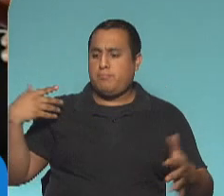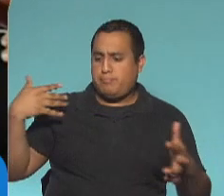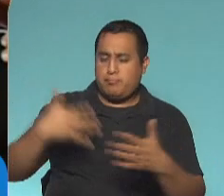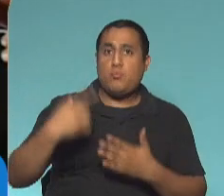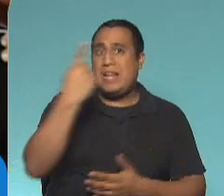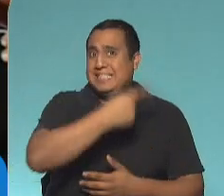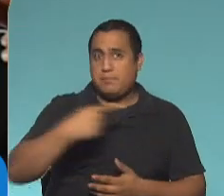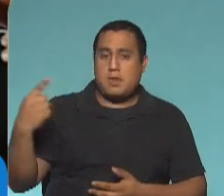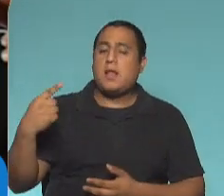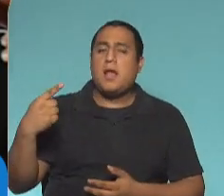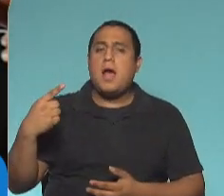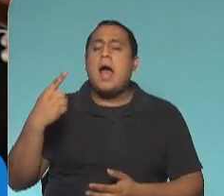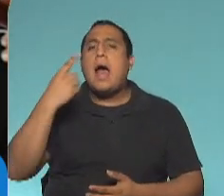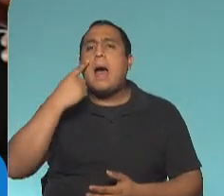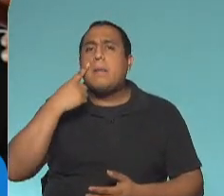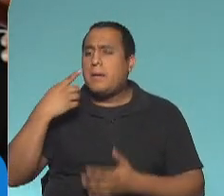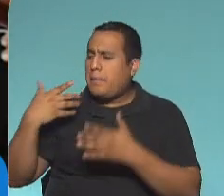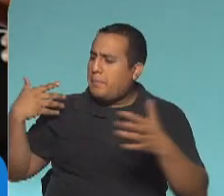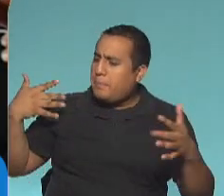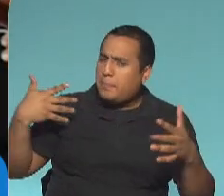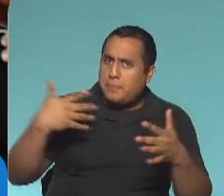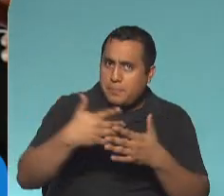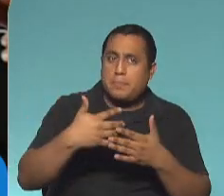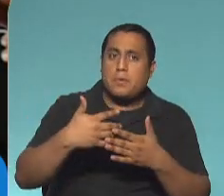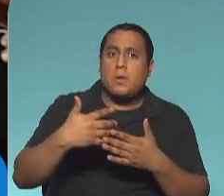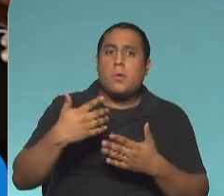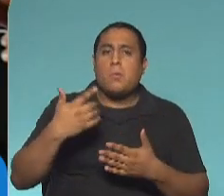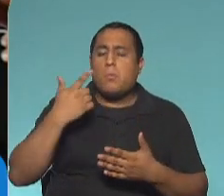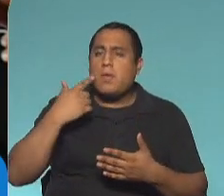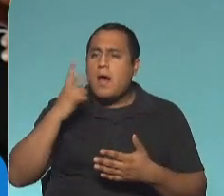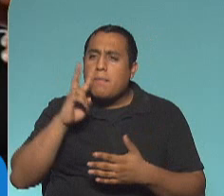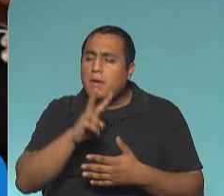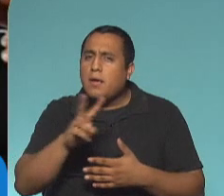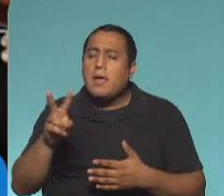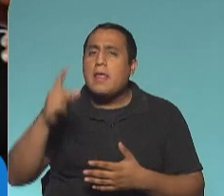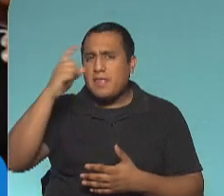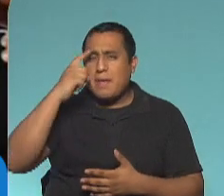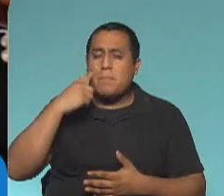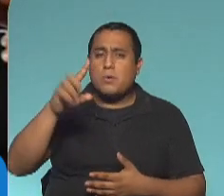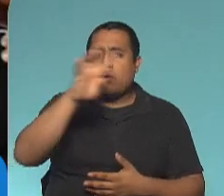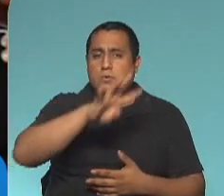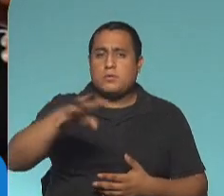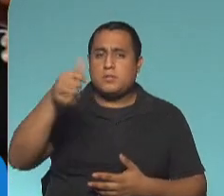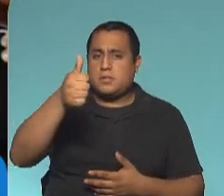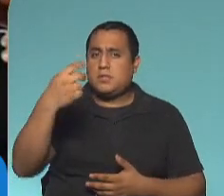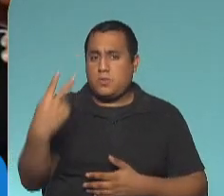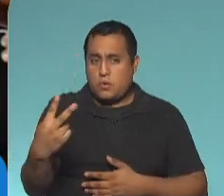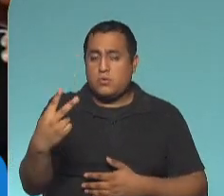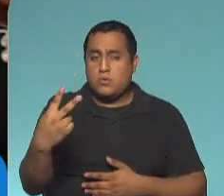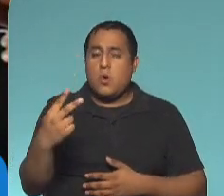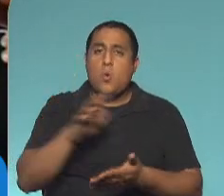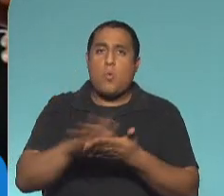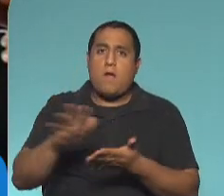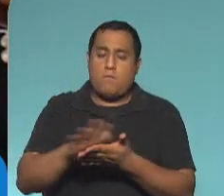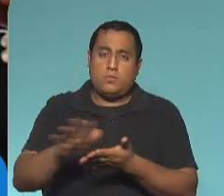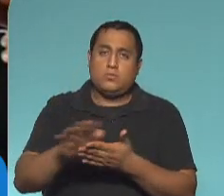semana, que nos muestra un panorama de un análisis de mayor amplitud, que son esos 10.462 casos nuevos,